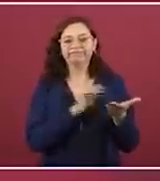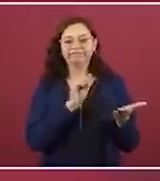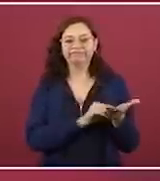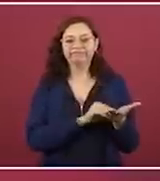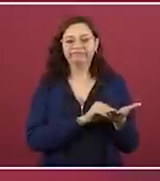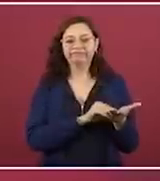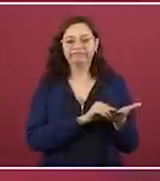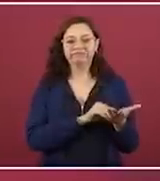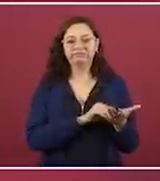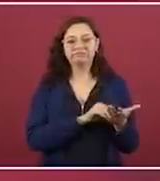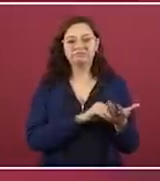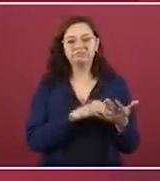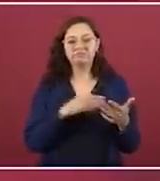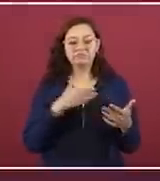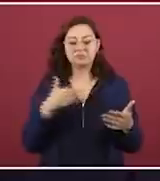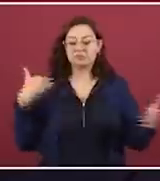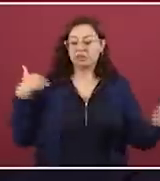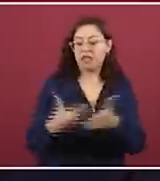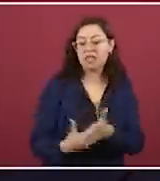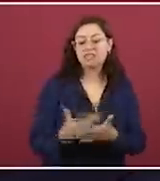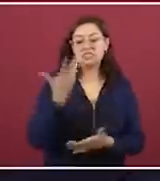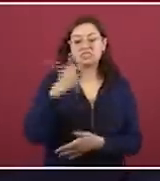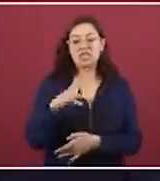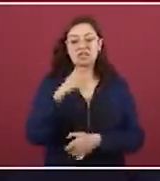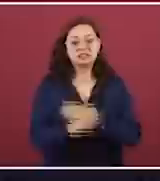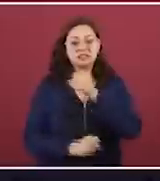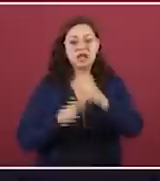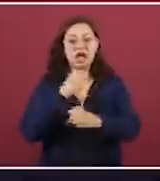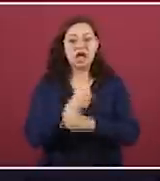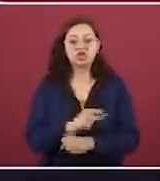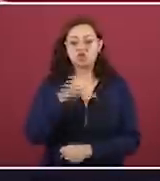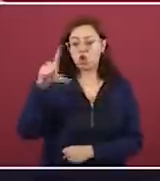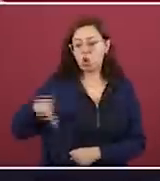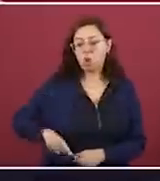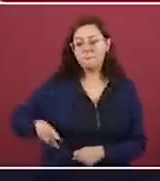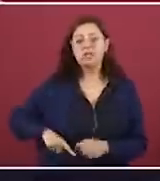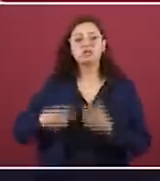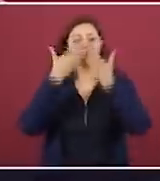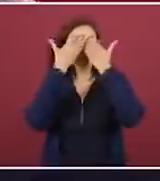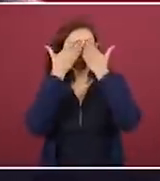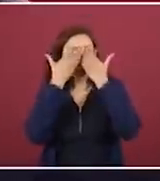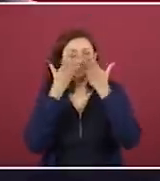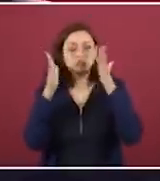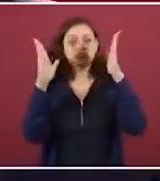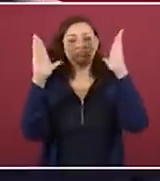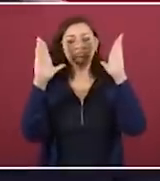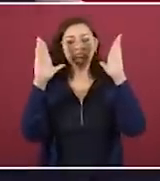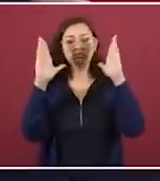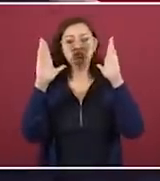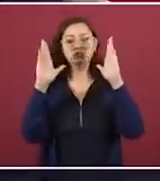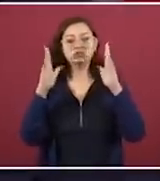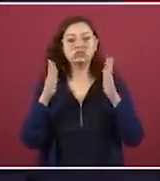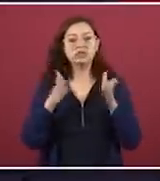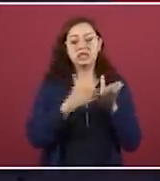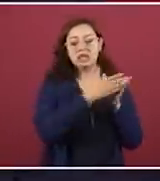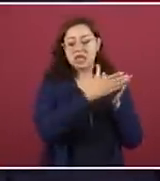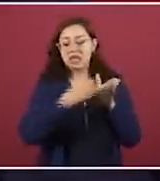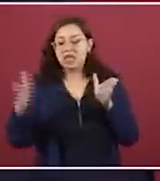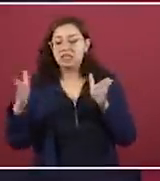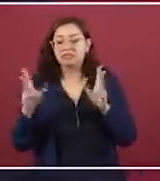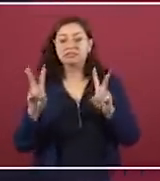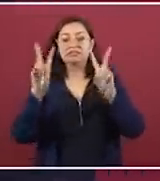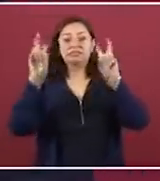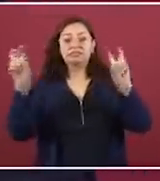Hubieron 10 años de gobiernos liberales, lo que se conoce como la